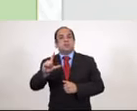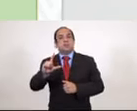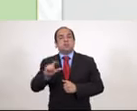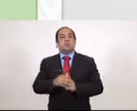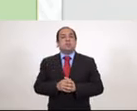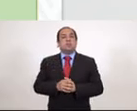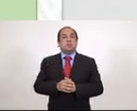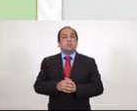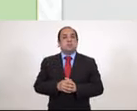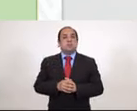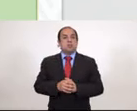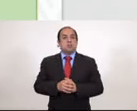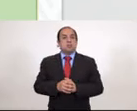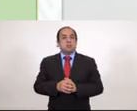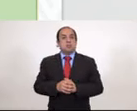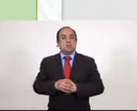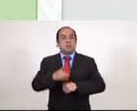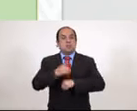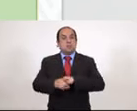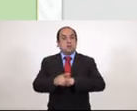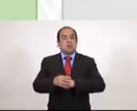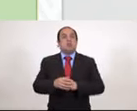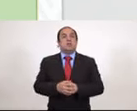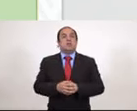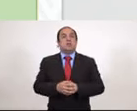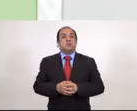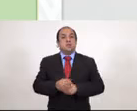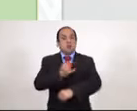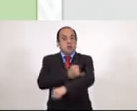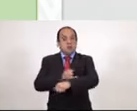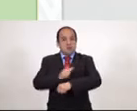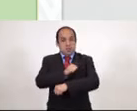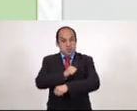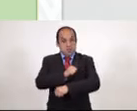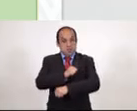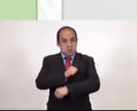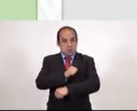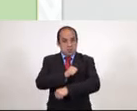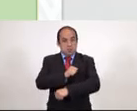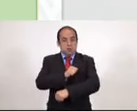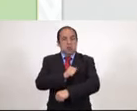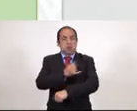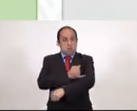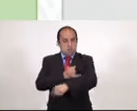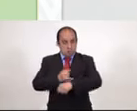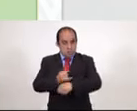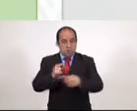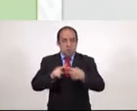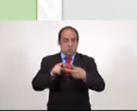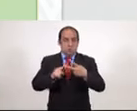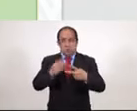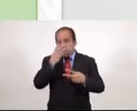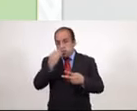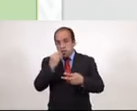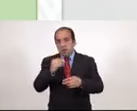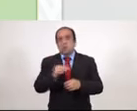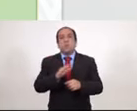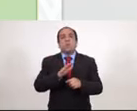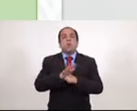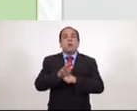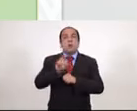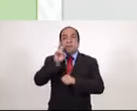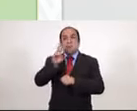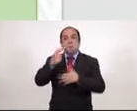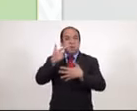Iztapalapa están en esta lista. Ahí pueden ver la lista de colonias afectadas y